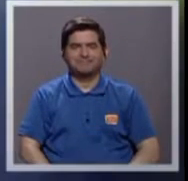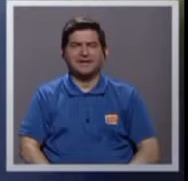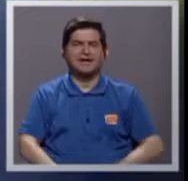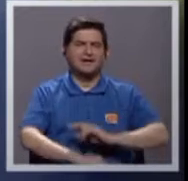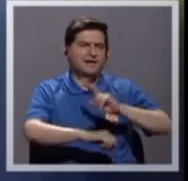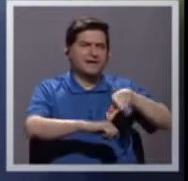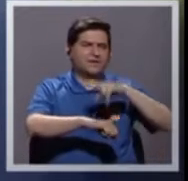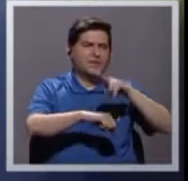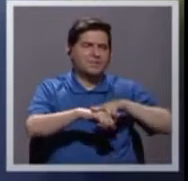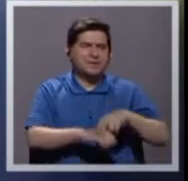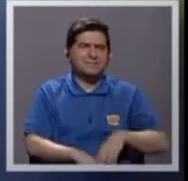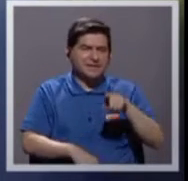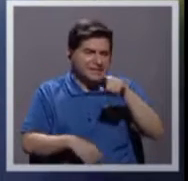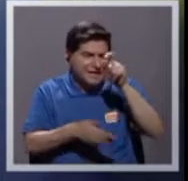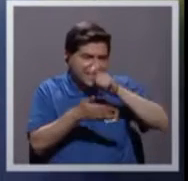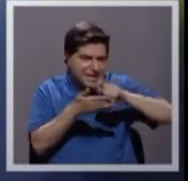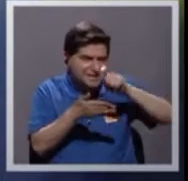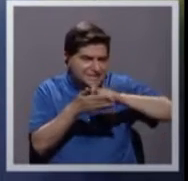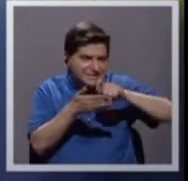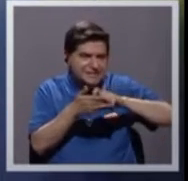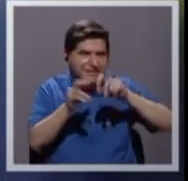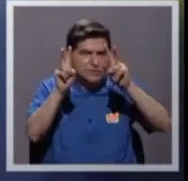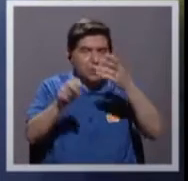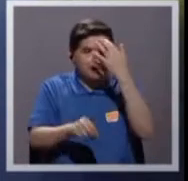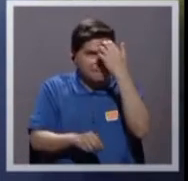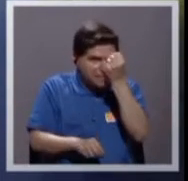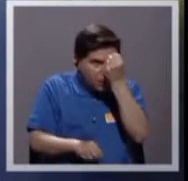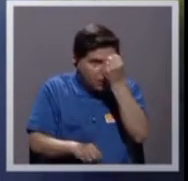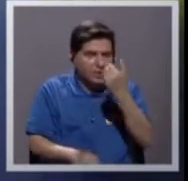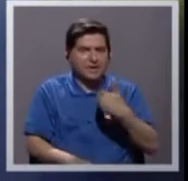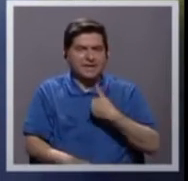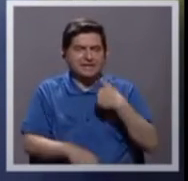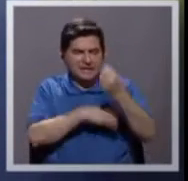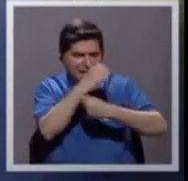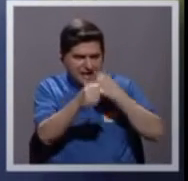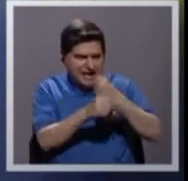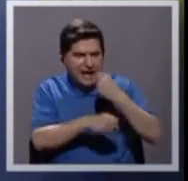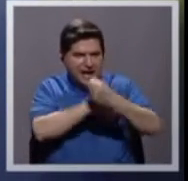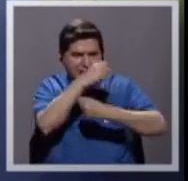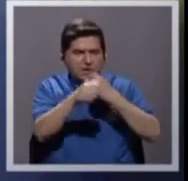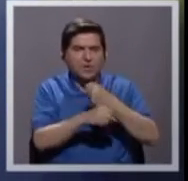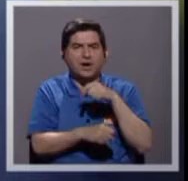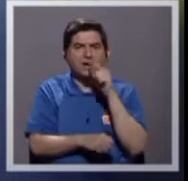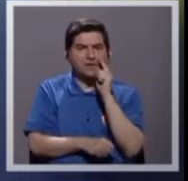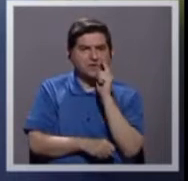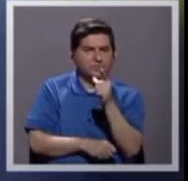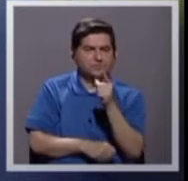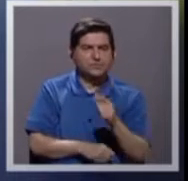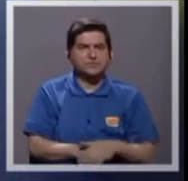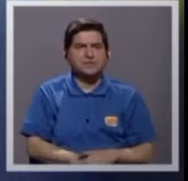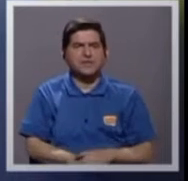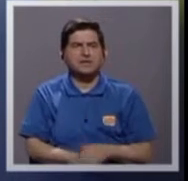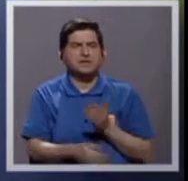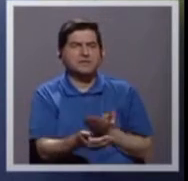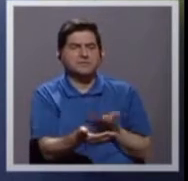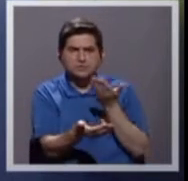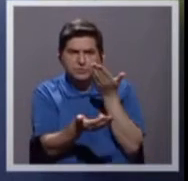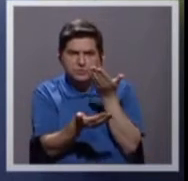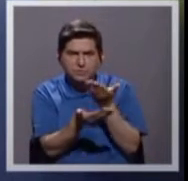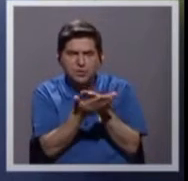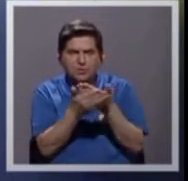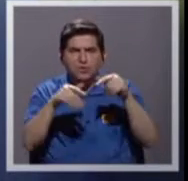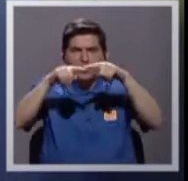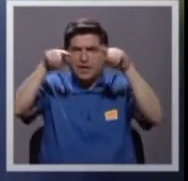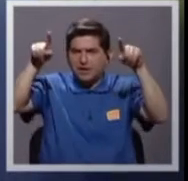Normalmente la memoria, doña Marta, tiene alguna, todos los años nos regalan ustedes algún